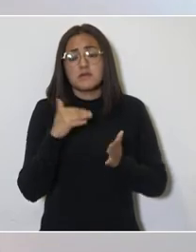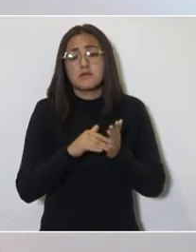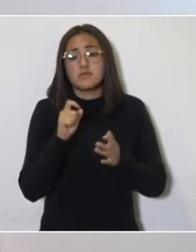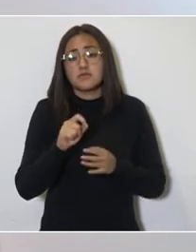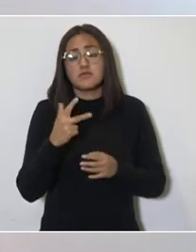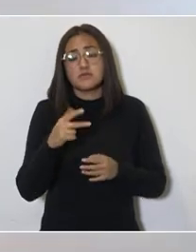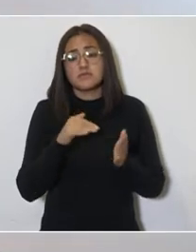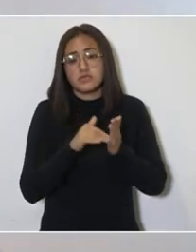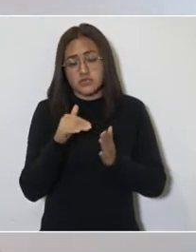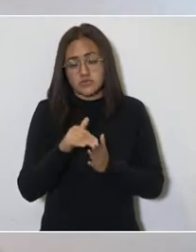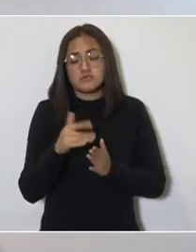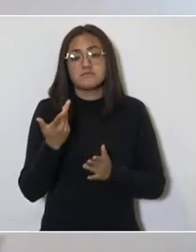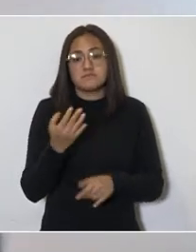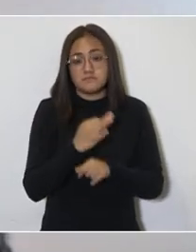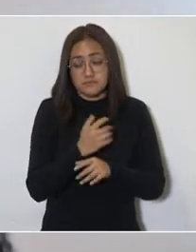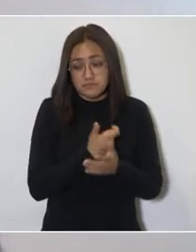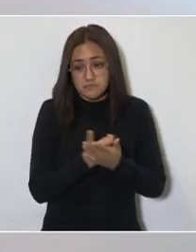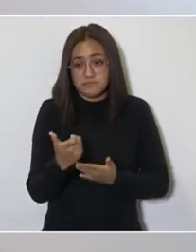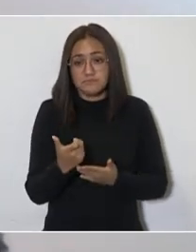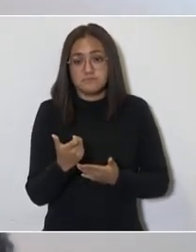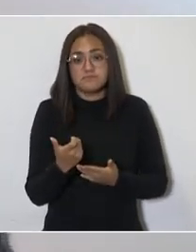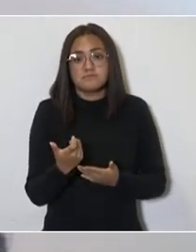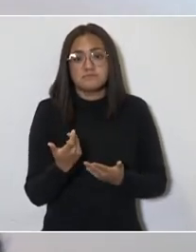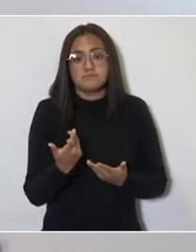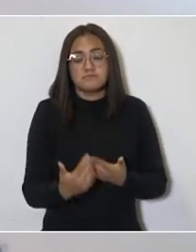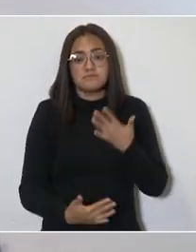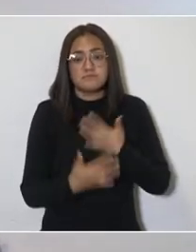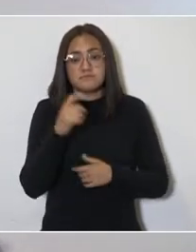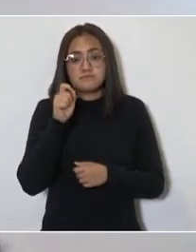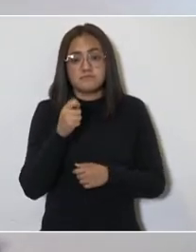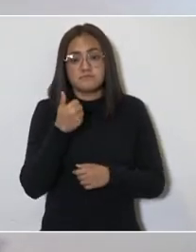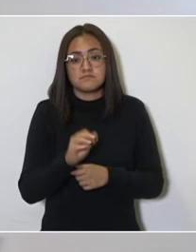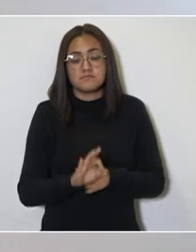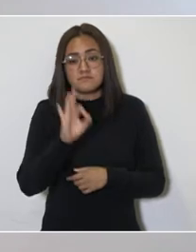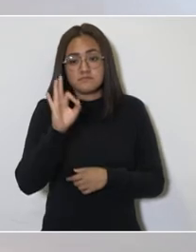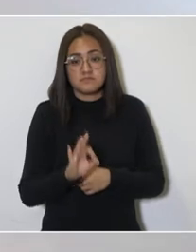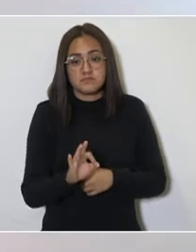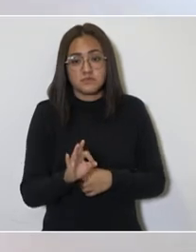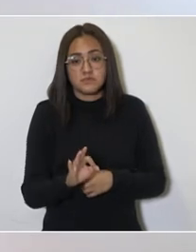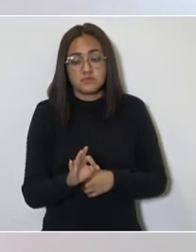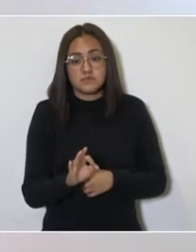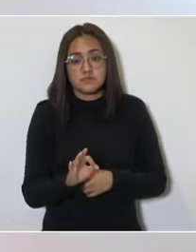pesos. Este recurso es 15.6%